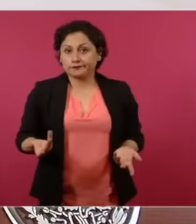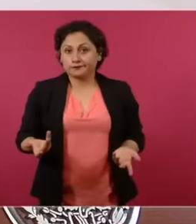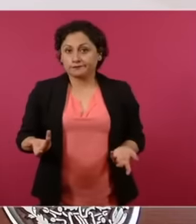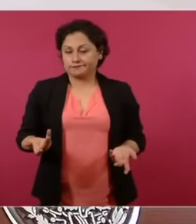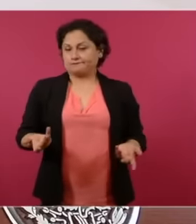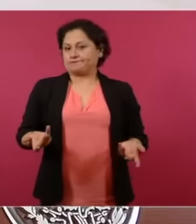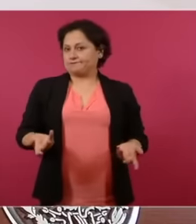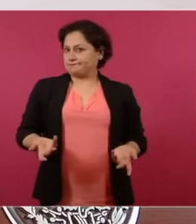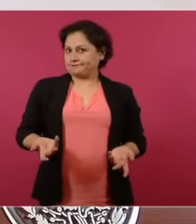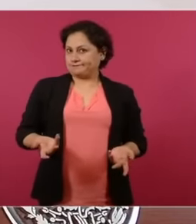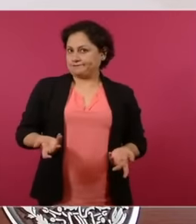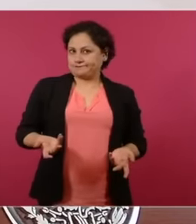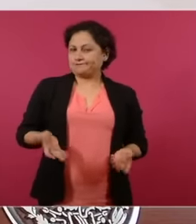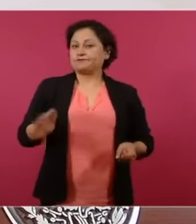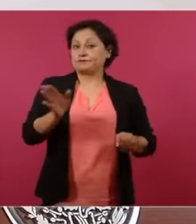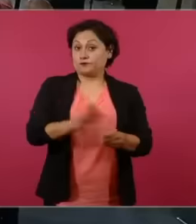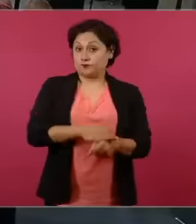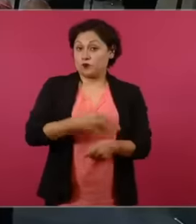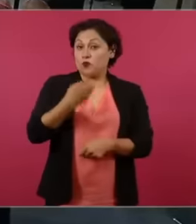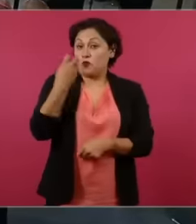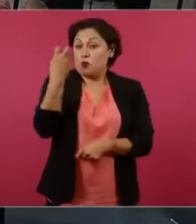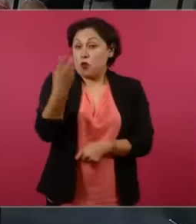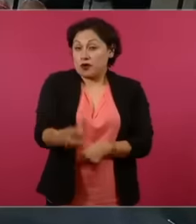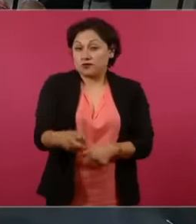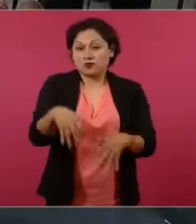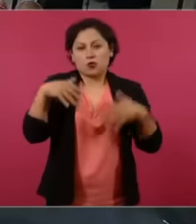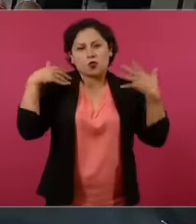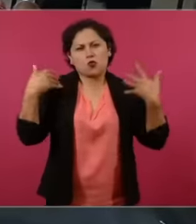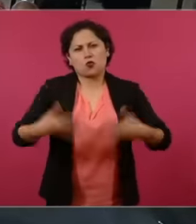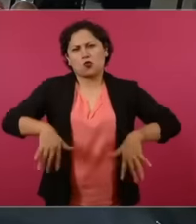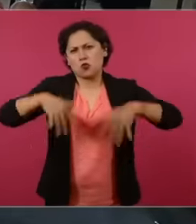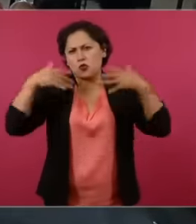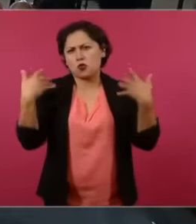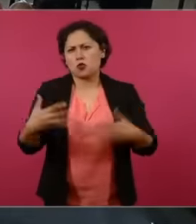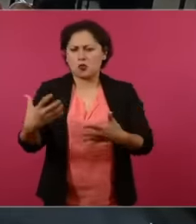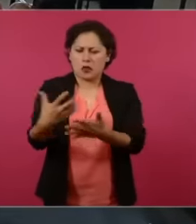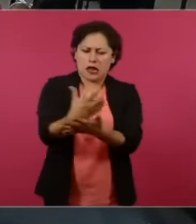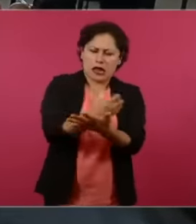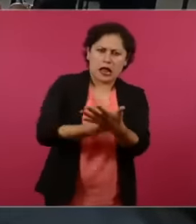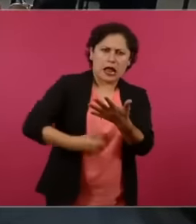Por eso fue algo histórico.